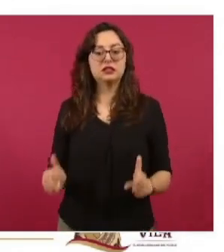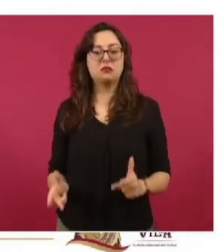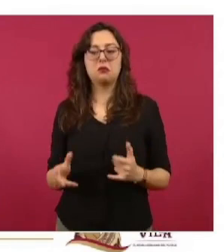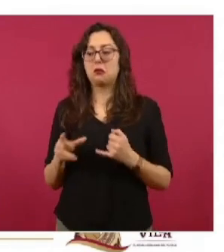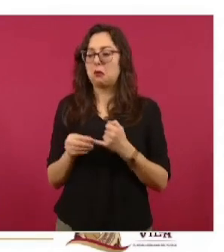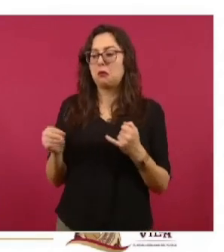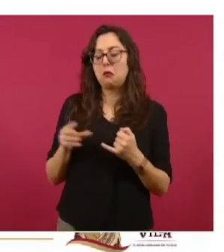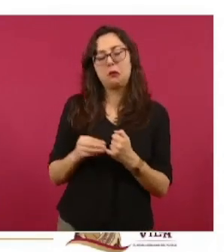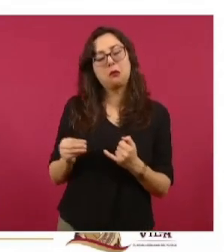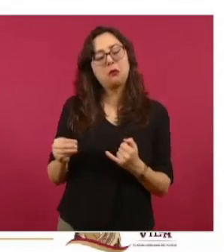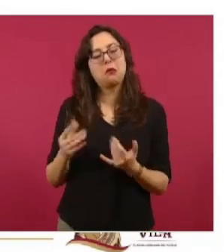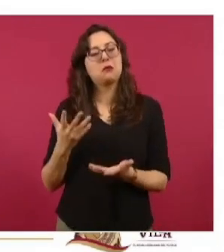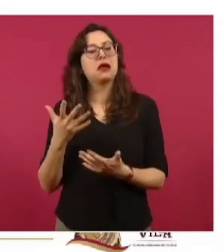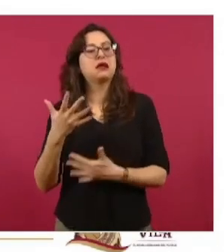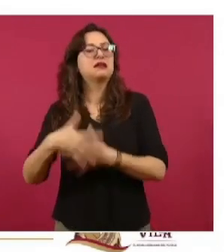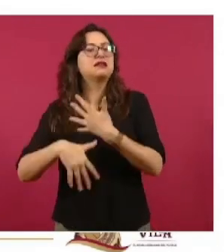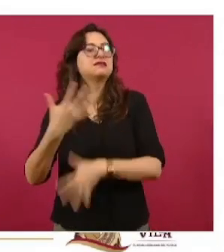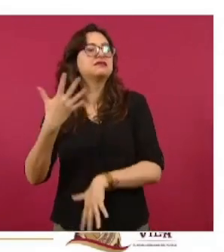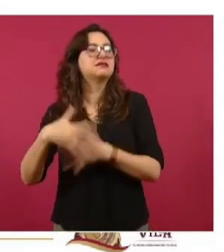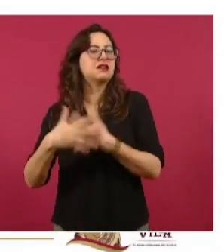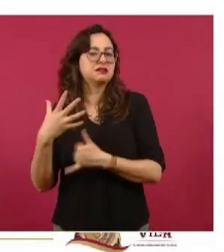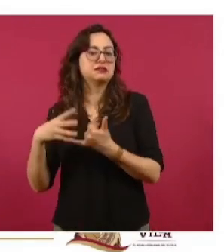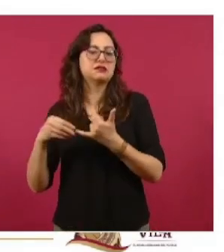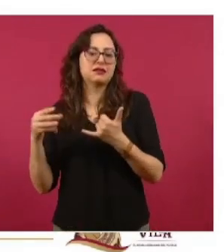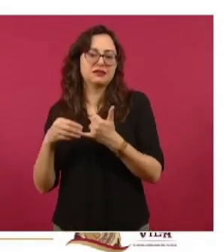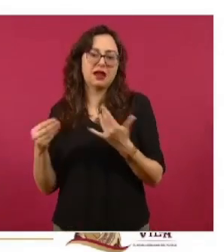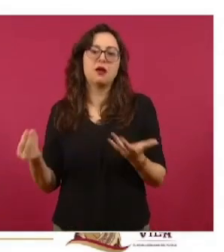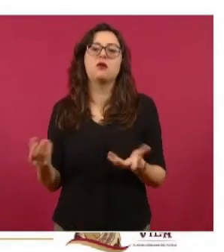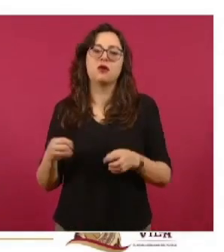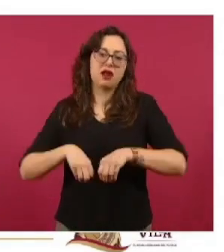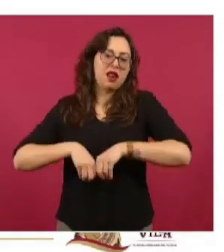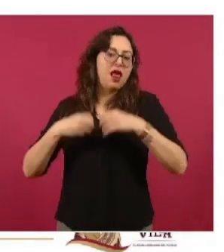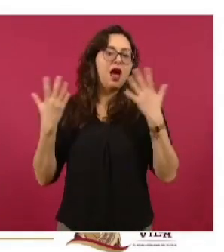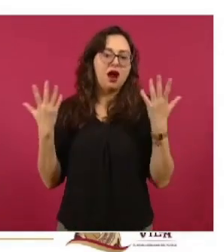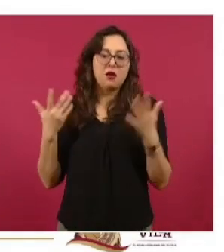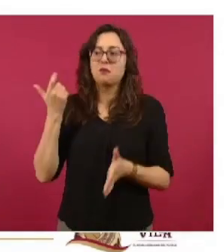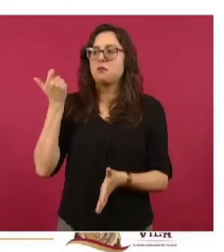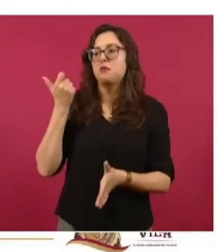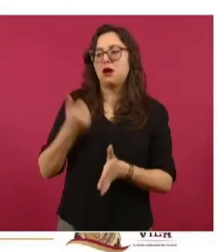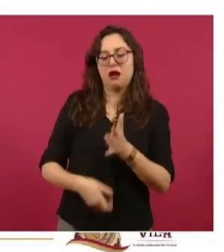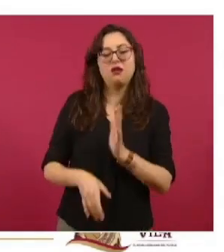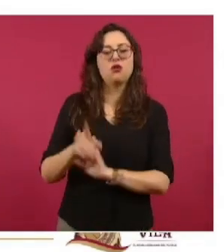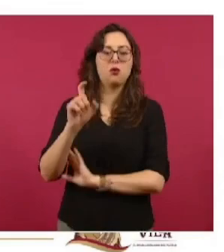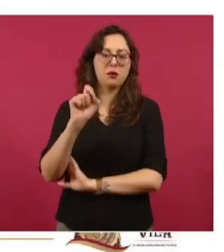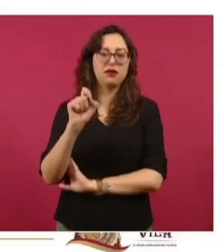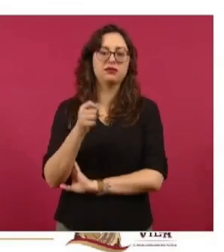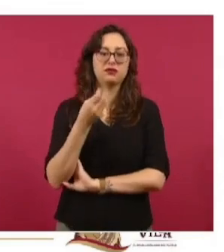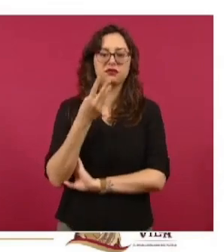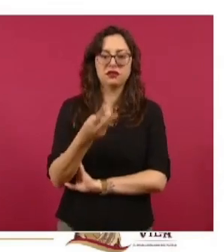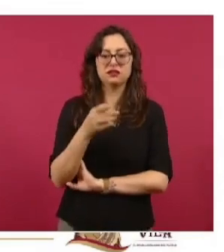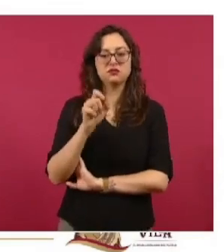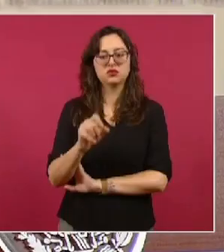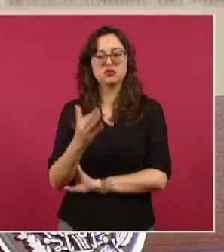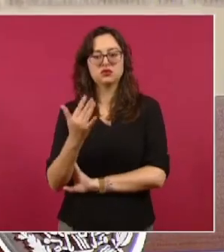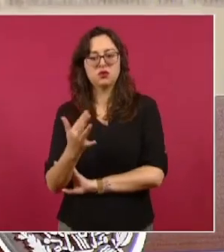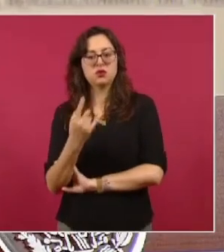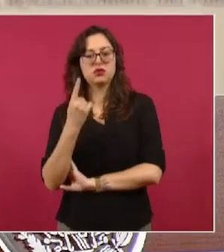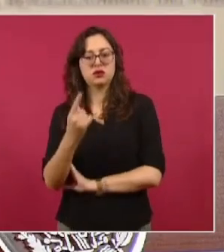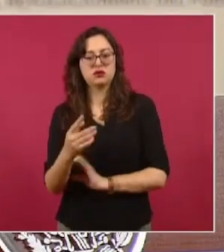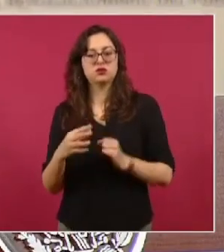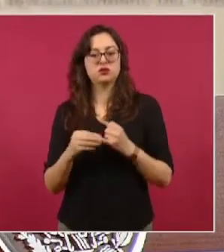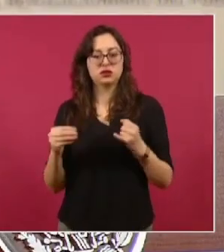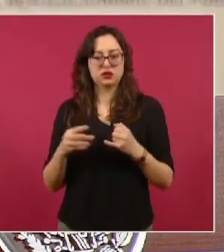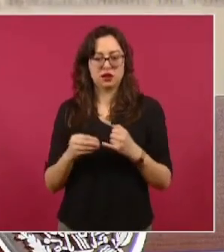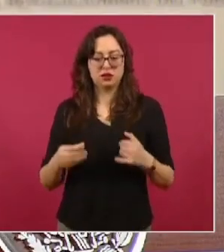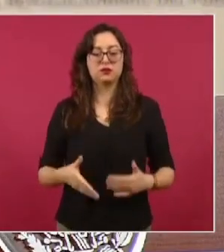consecuencia, un precio al público mucho más bajo, 23 pesos con 51 centavos. Atendimos 191